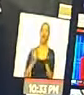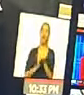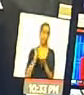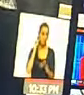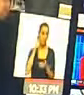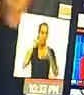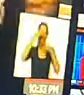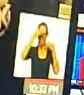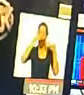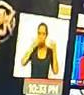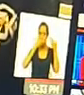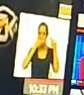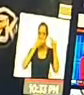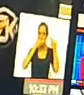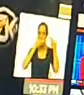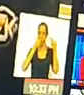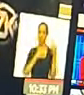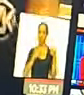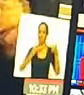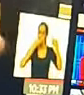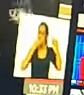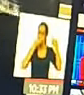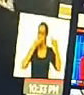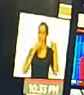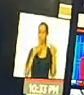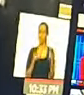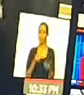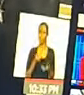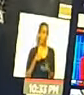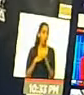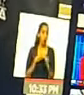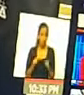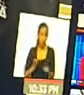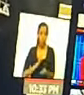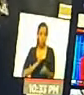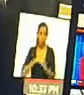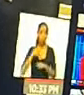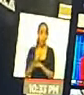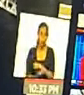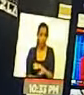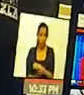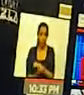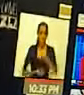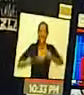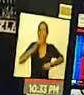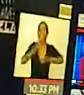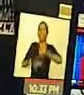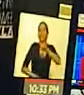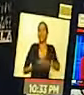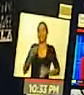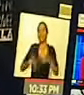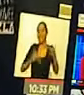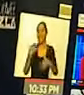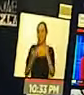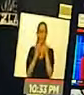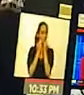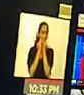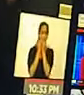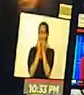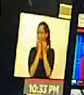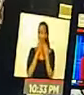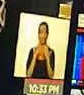secuestro. O intentos de secuestro. Oiga, todo eso hace parte de un plan de generar una sensación de inseguridad, ¿verdad?